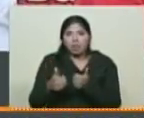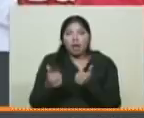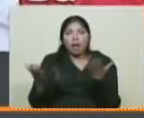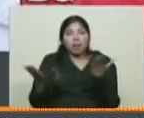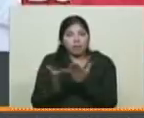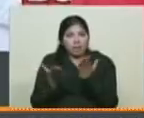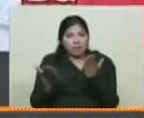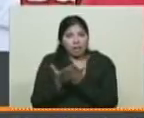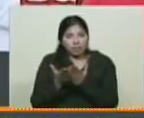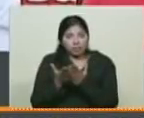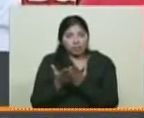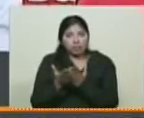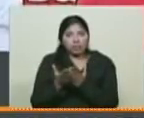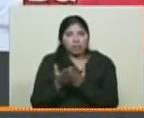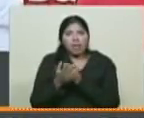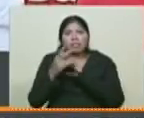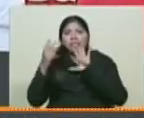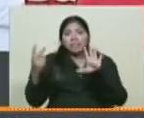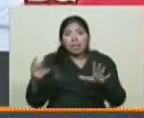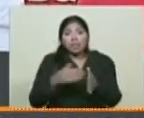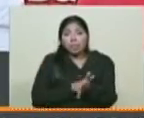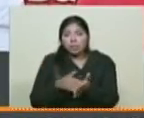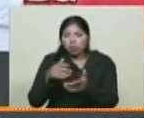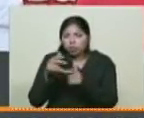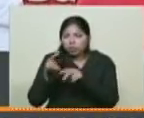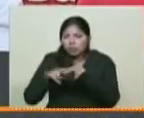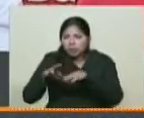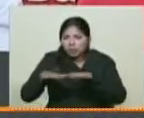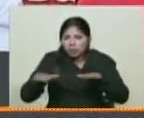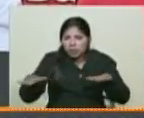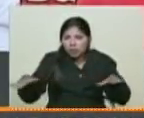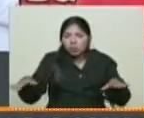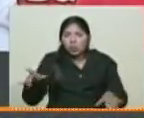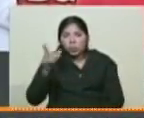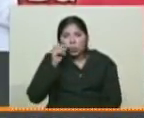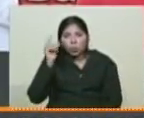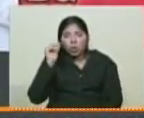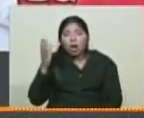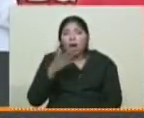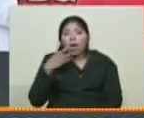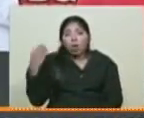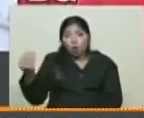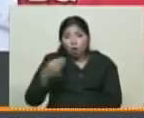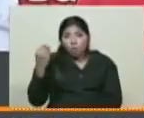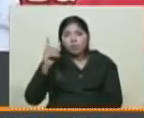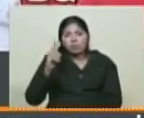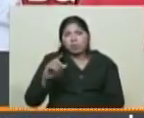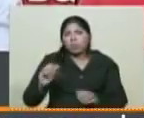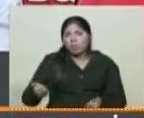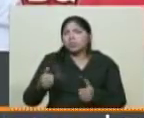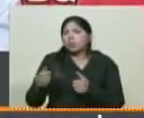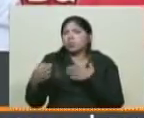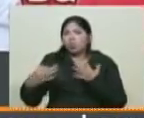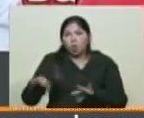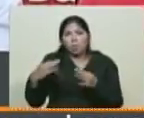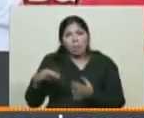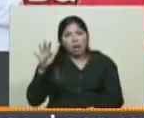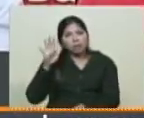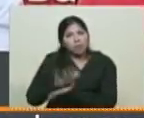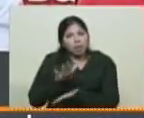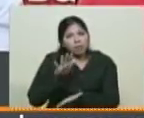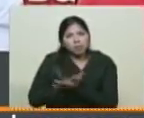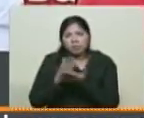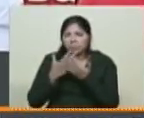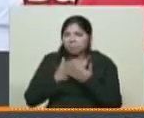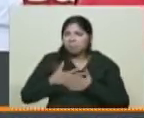Más de 7 millones de niños, niñas, adolescentes comienzan otra vez con normalidad, en paz, las